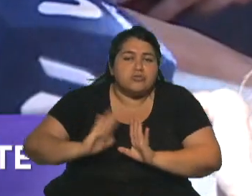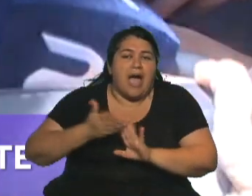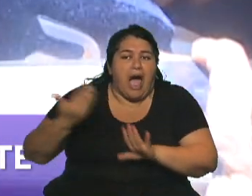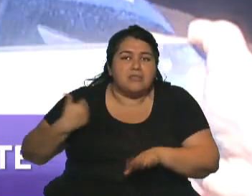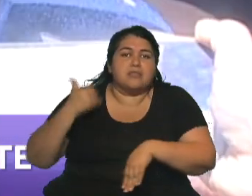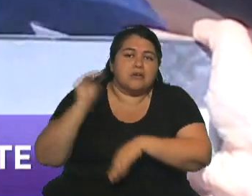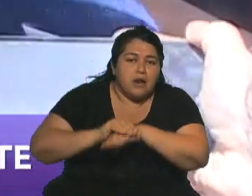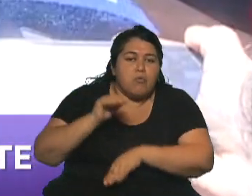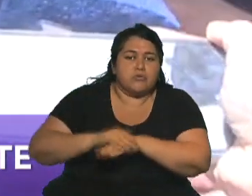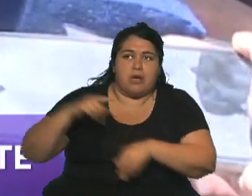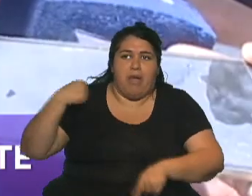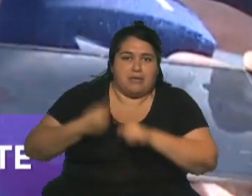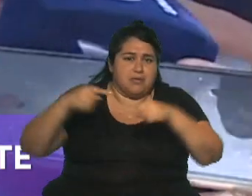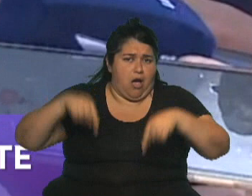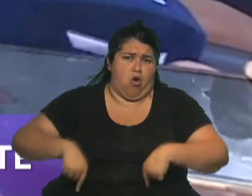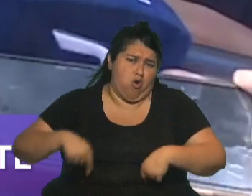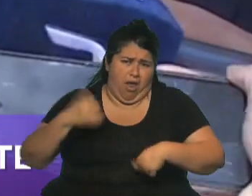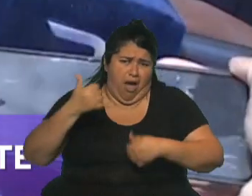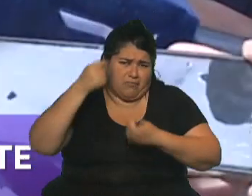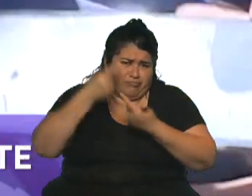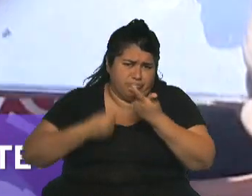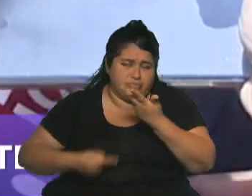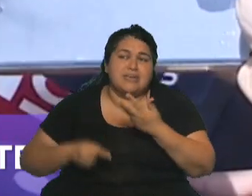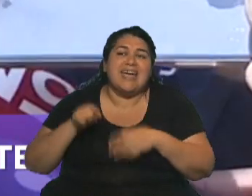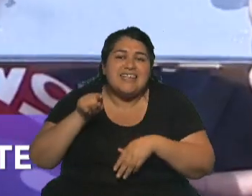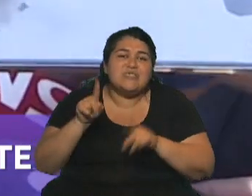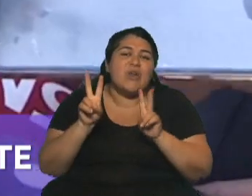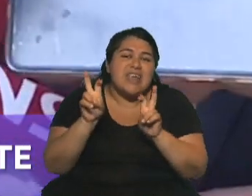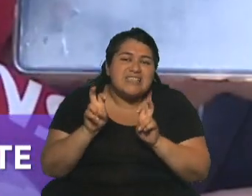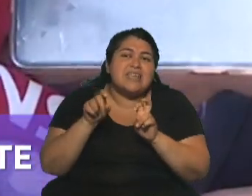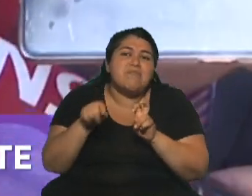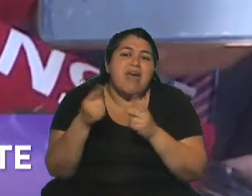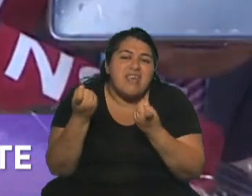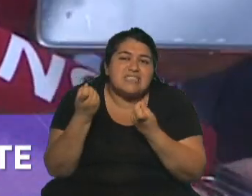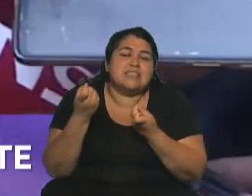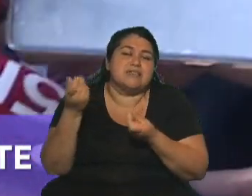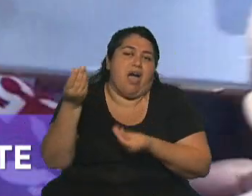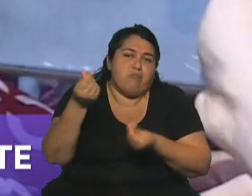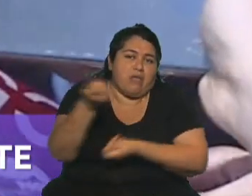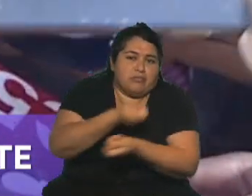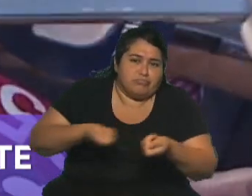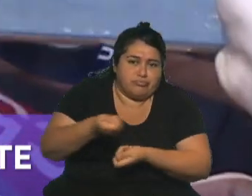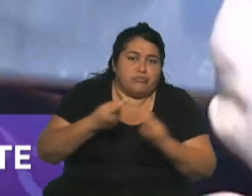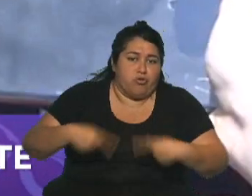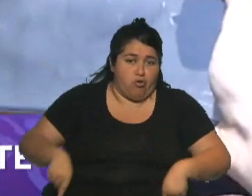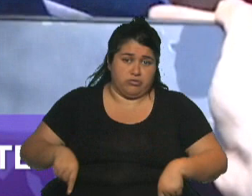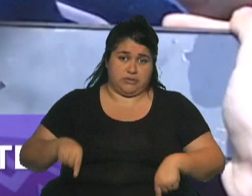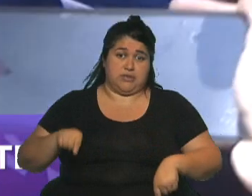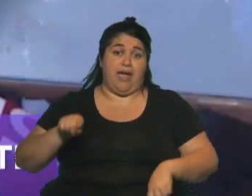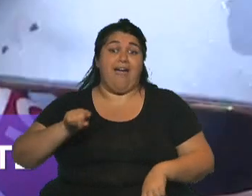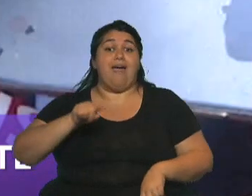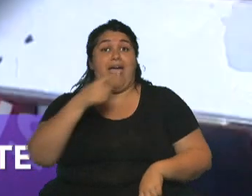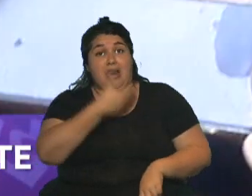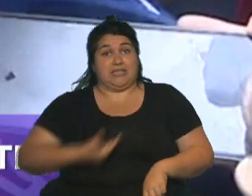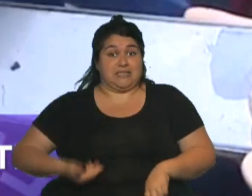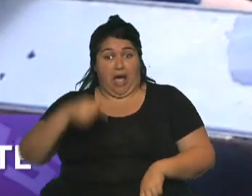este momento es muchísimo y para eso se necesita de alguna manera la financiación los compromisos que ya está asumido por el estado en